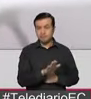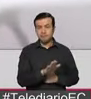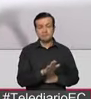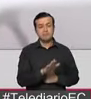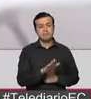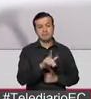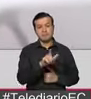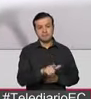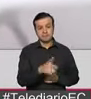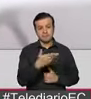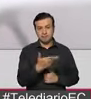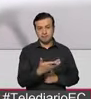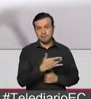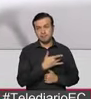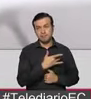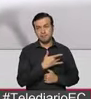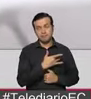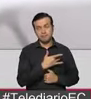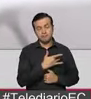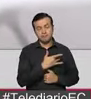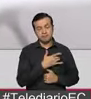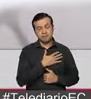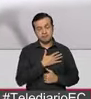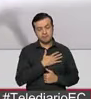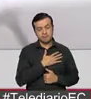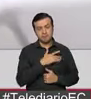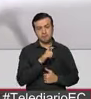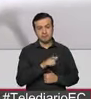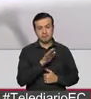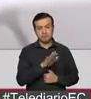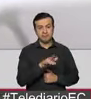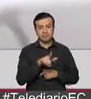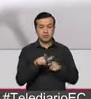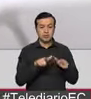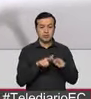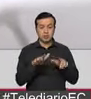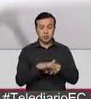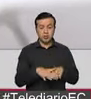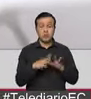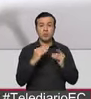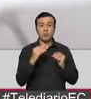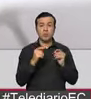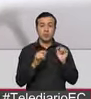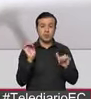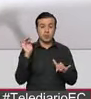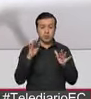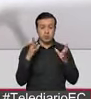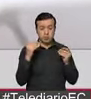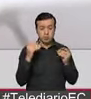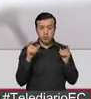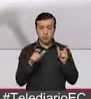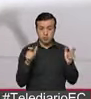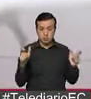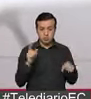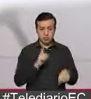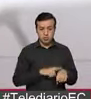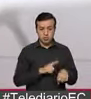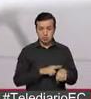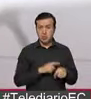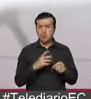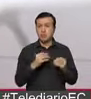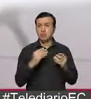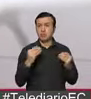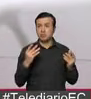se encontraba lastimosamente en un lugar muy concurrido de la ciudad y en una hora a la cual